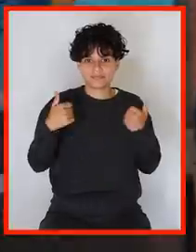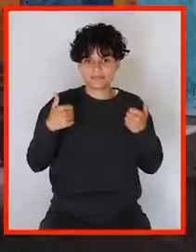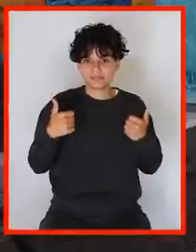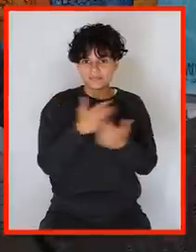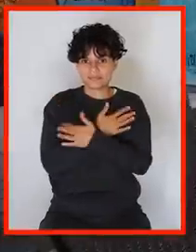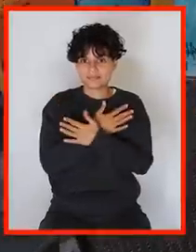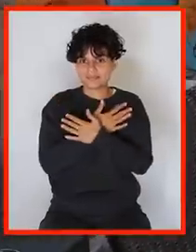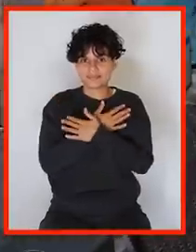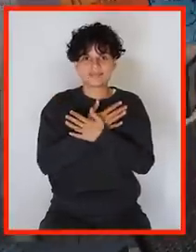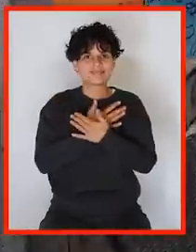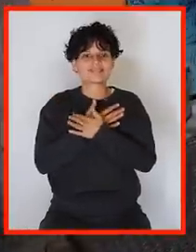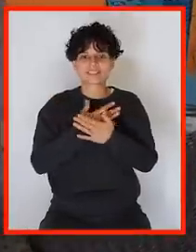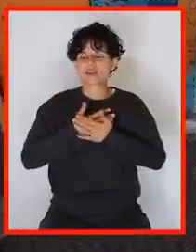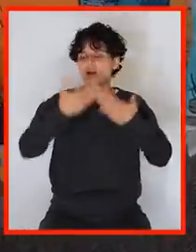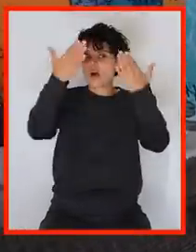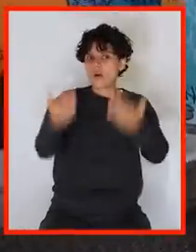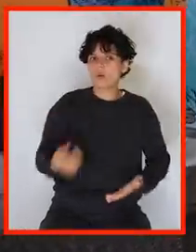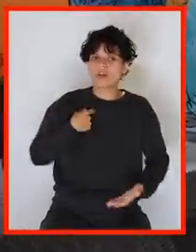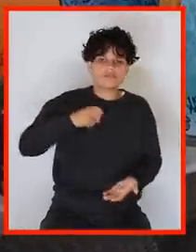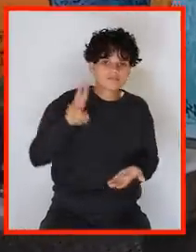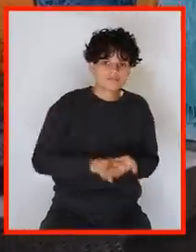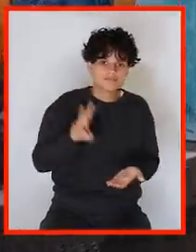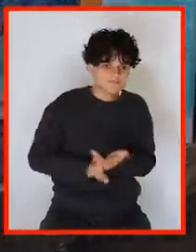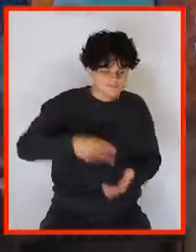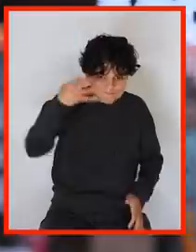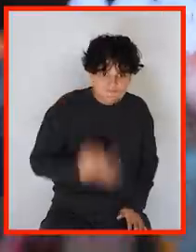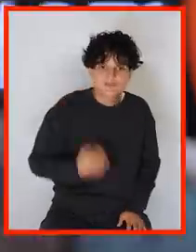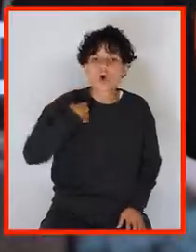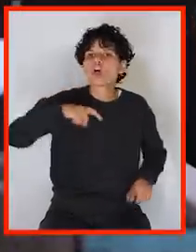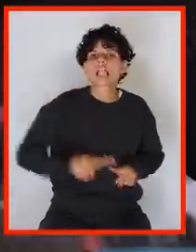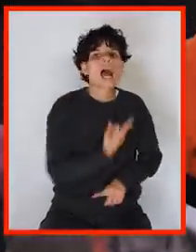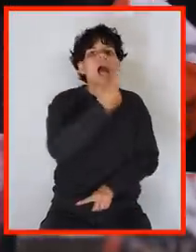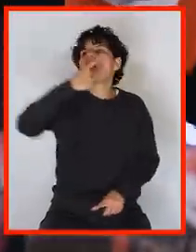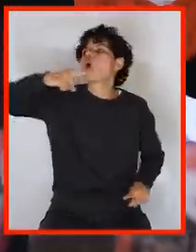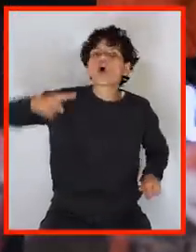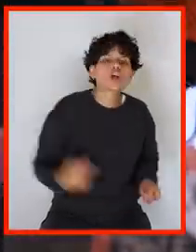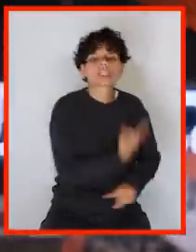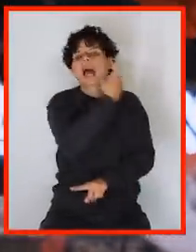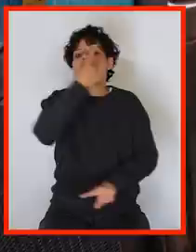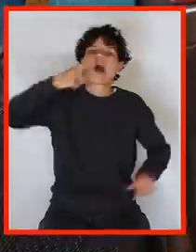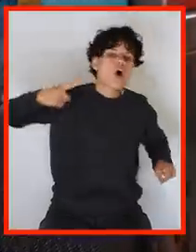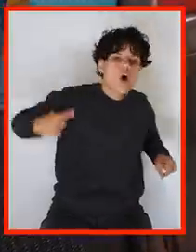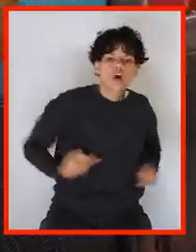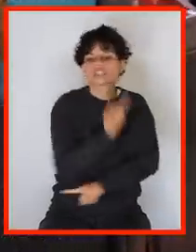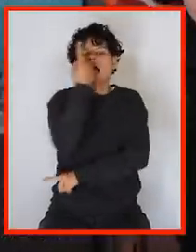¡No! ¡Weón! ¡Qué weón más de verdad, weón! ¡No!